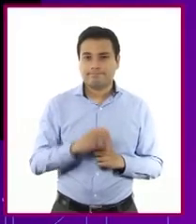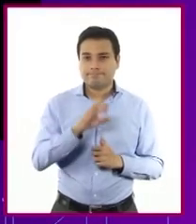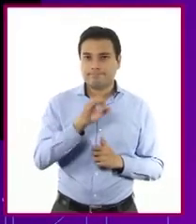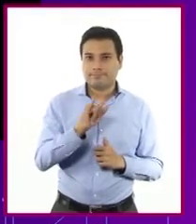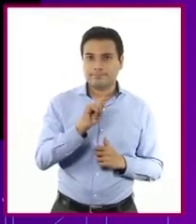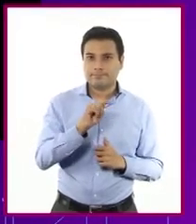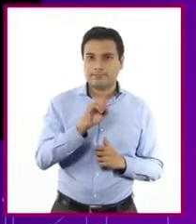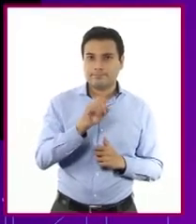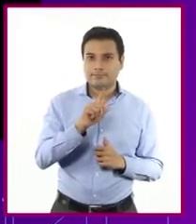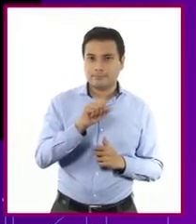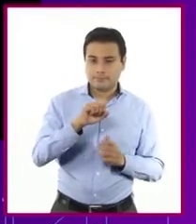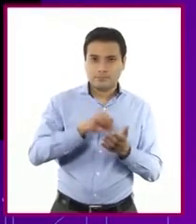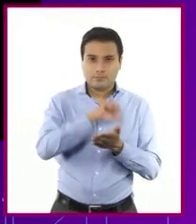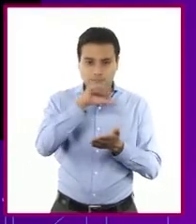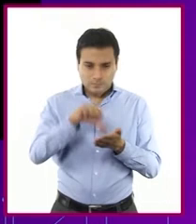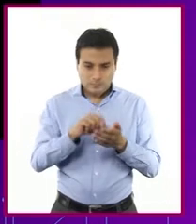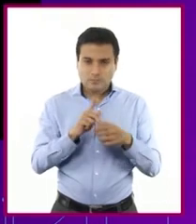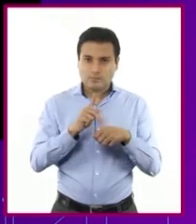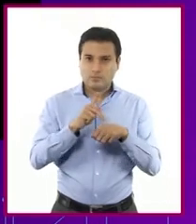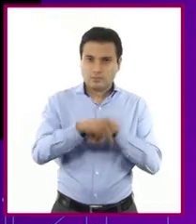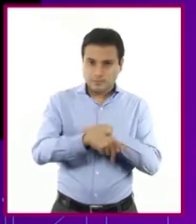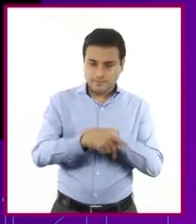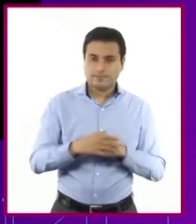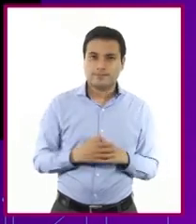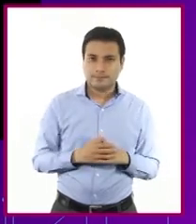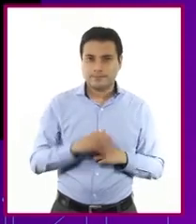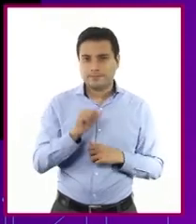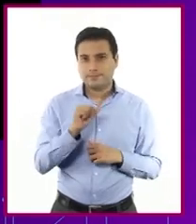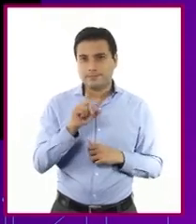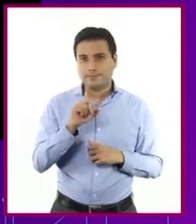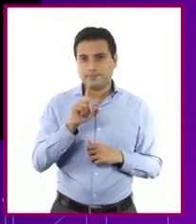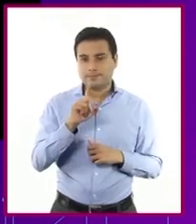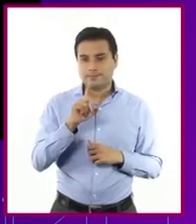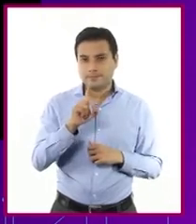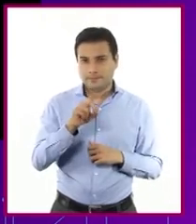Citoplasma, núcleo, membrana plasmática y ADN.